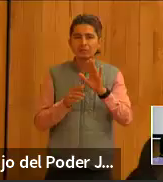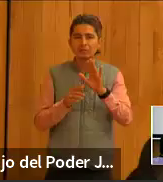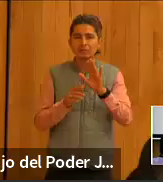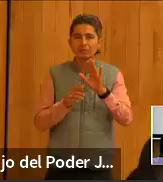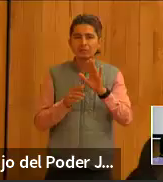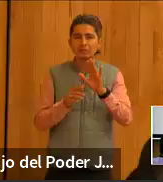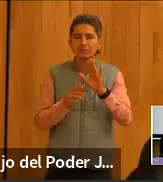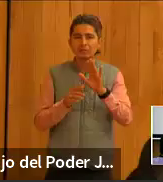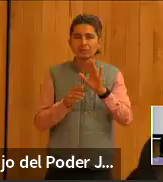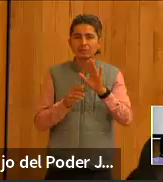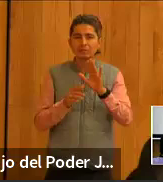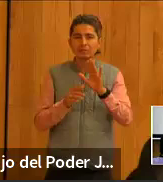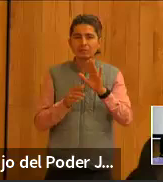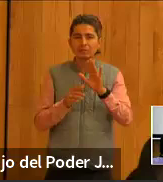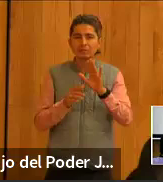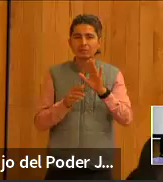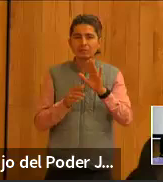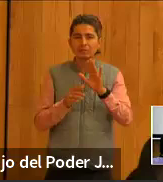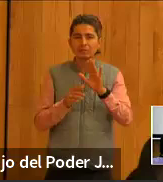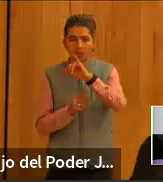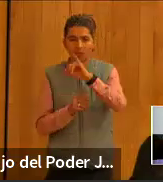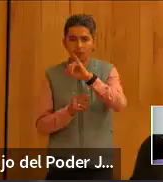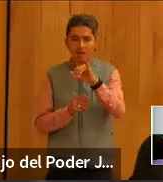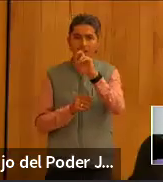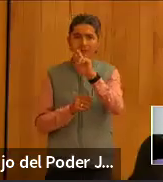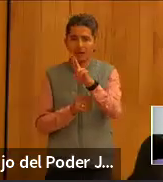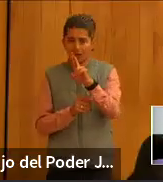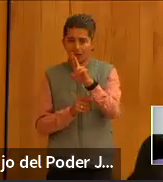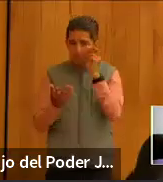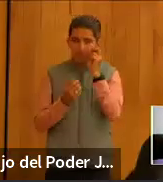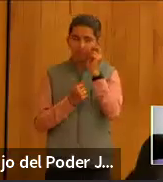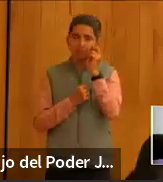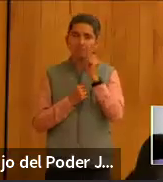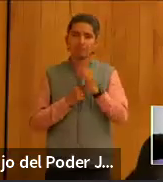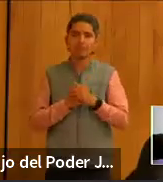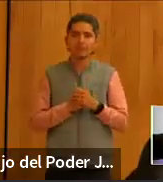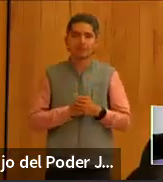Gabriel. Luis. Andrés. Blas. Leo.